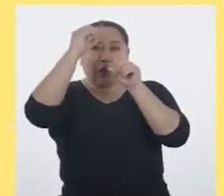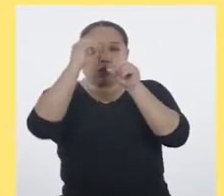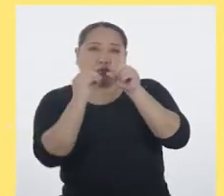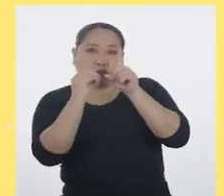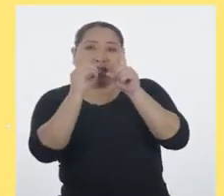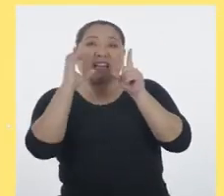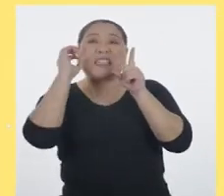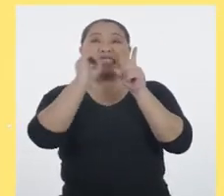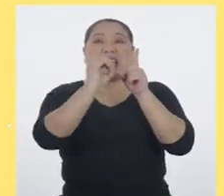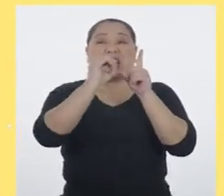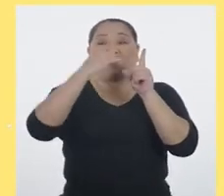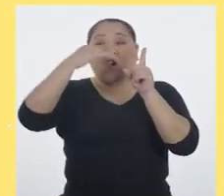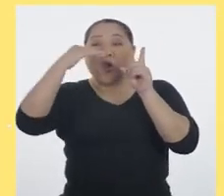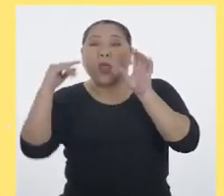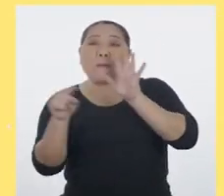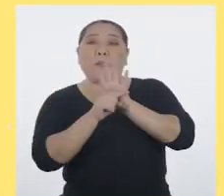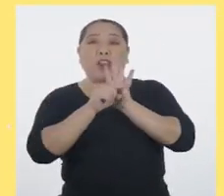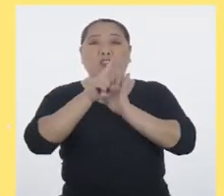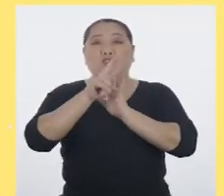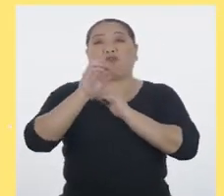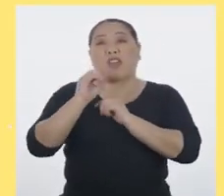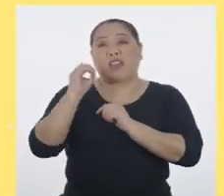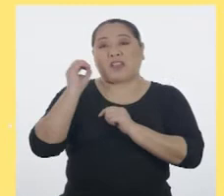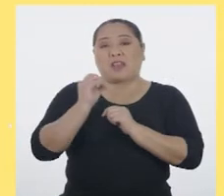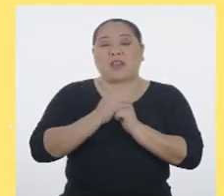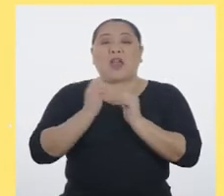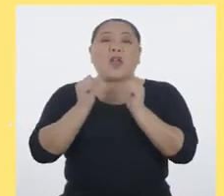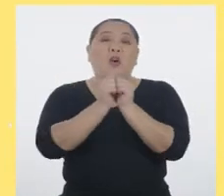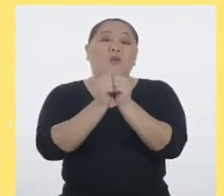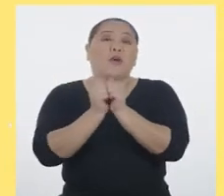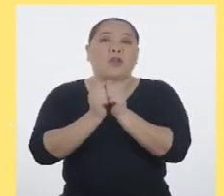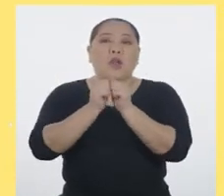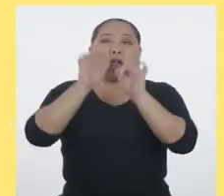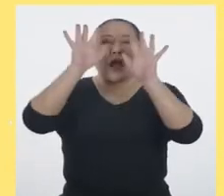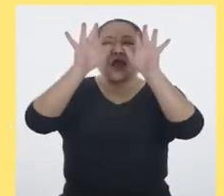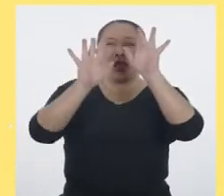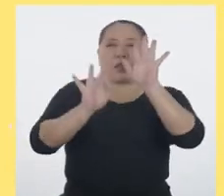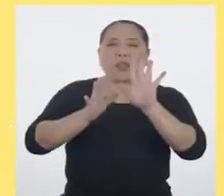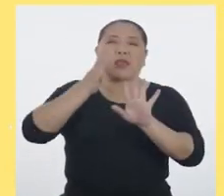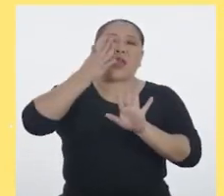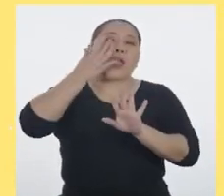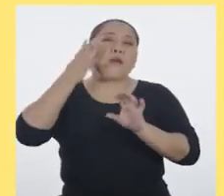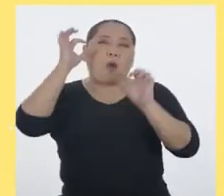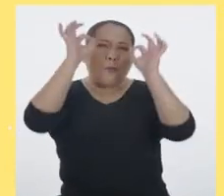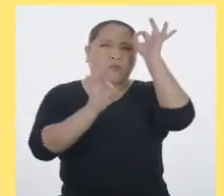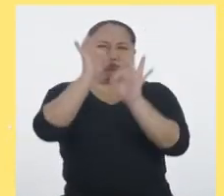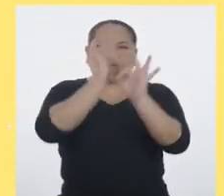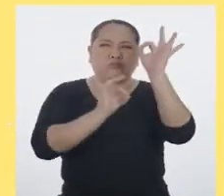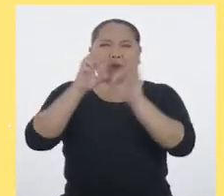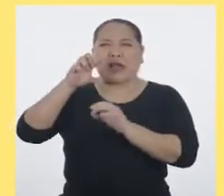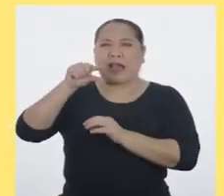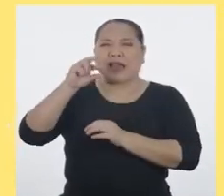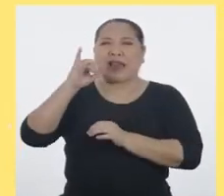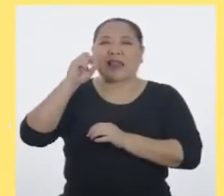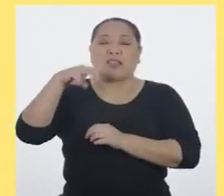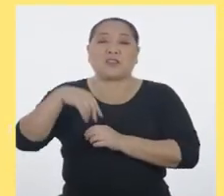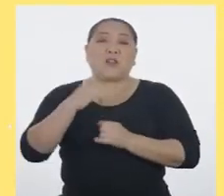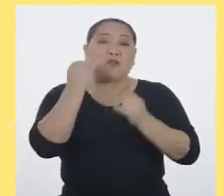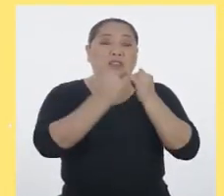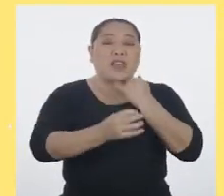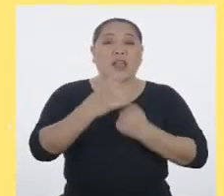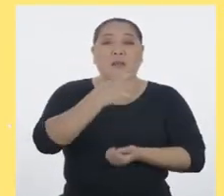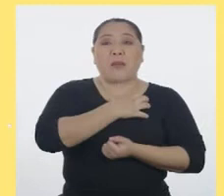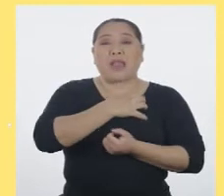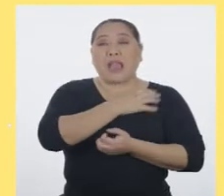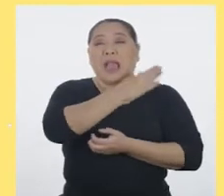entre 0 grados centígrados y menos 20 grados centígrados. Pueden ir acompañadas de nieve y granizo. Se presentan desde fines